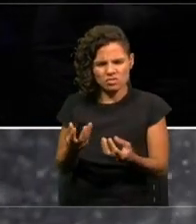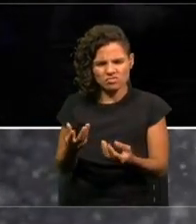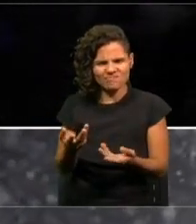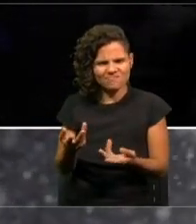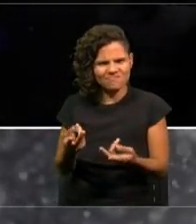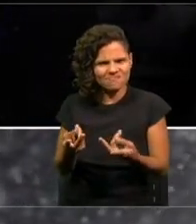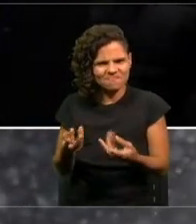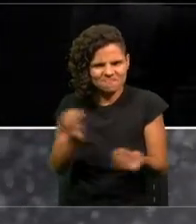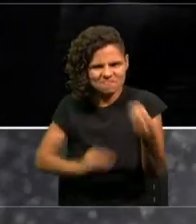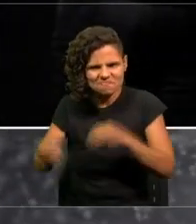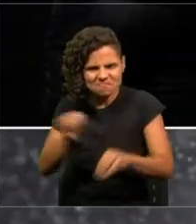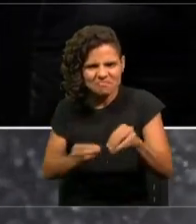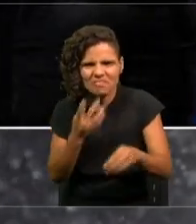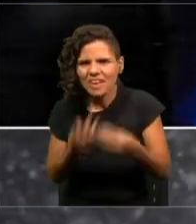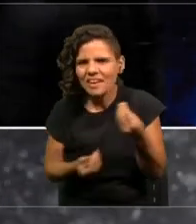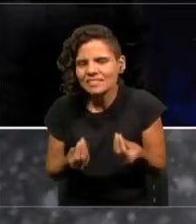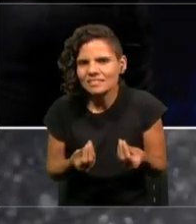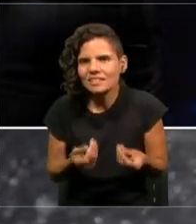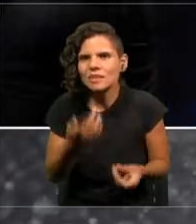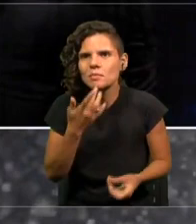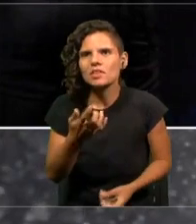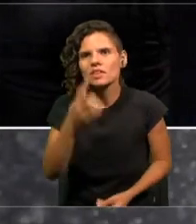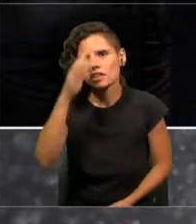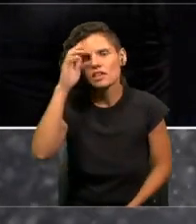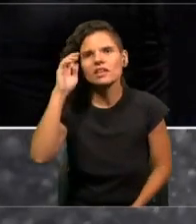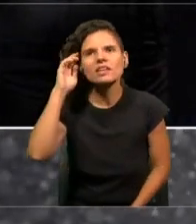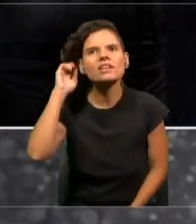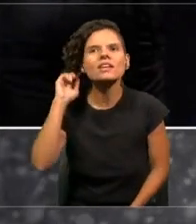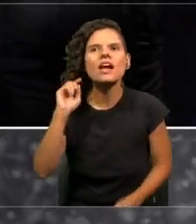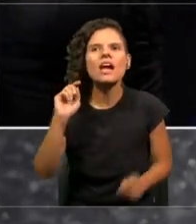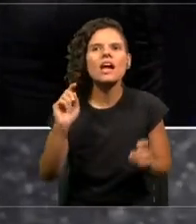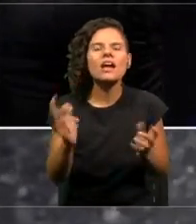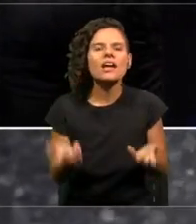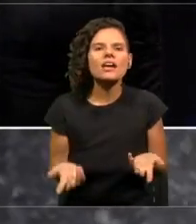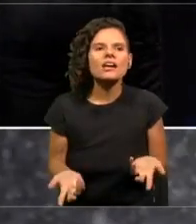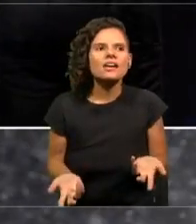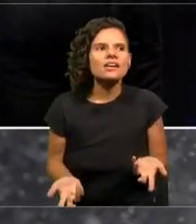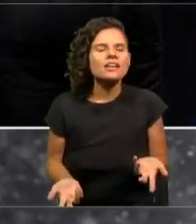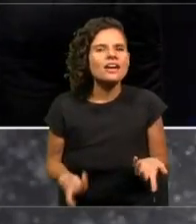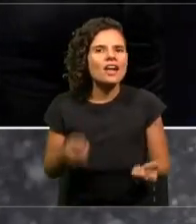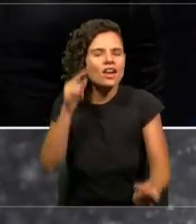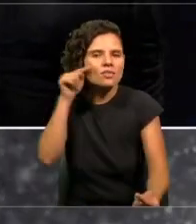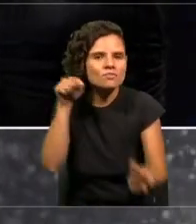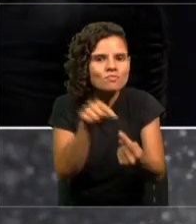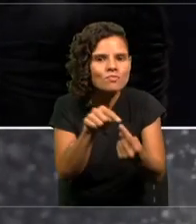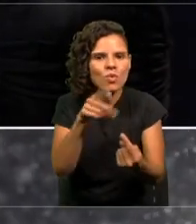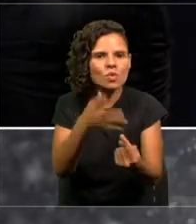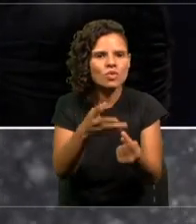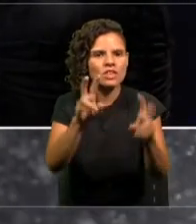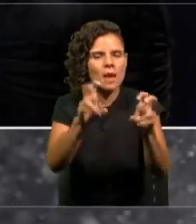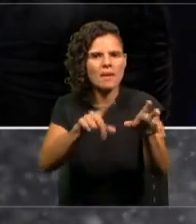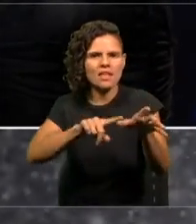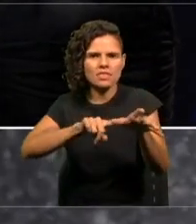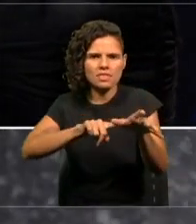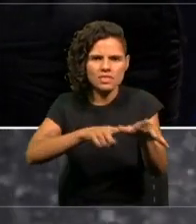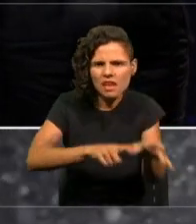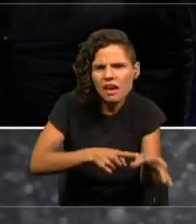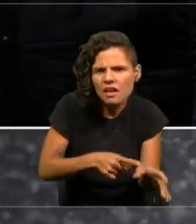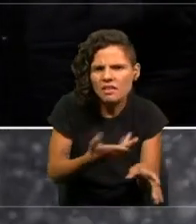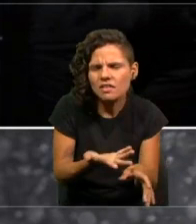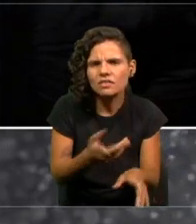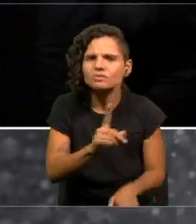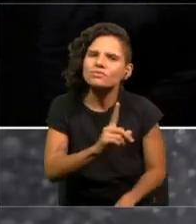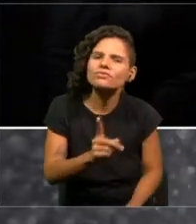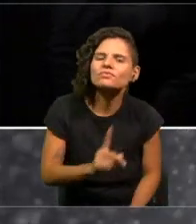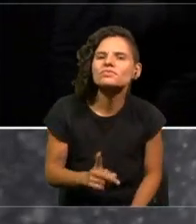porque el punto no solamente tiene que ver con lo técnico y qué es lo que me